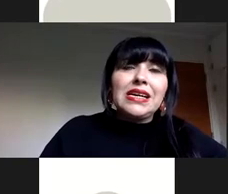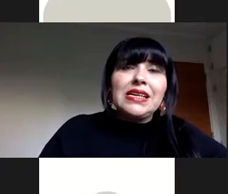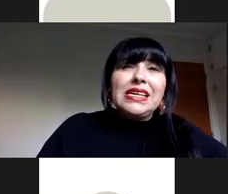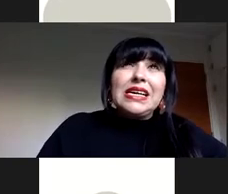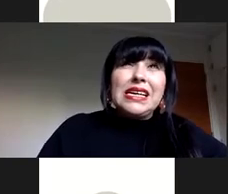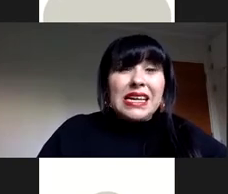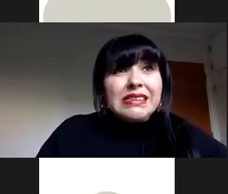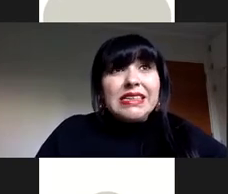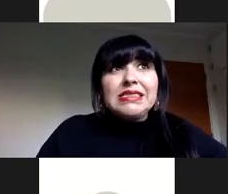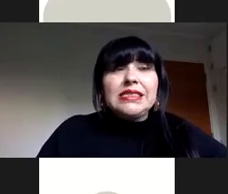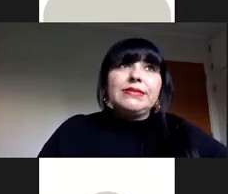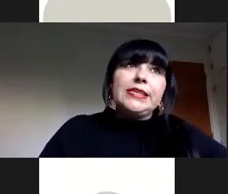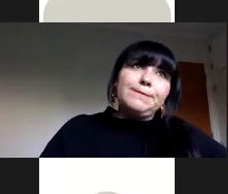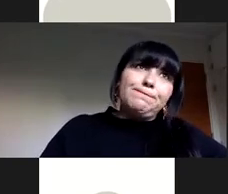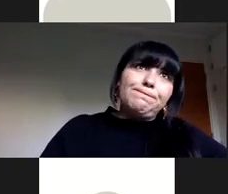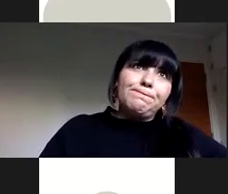las grandes